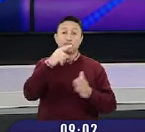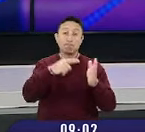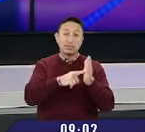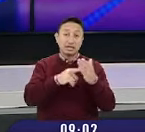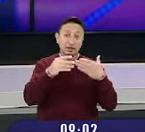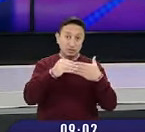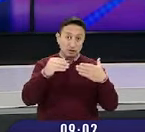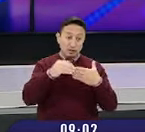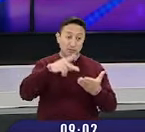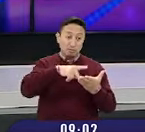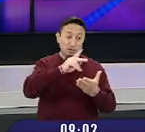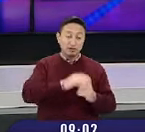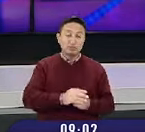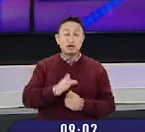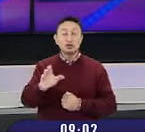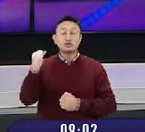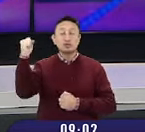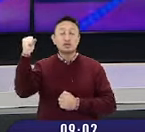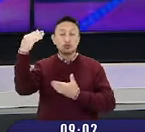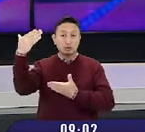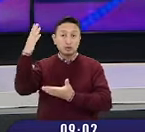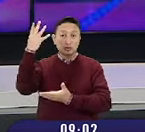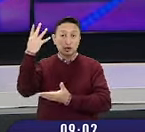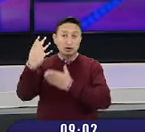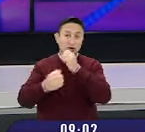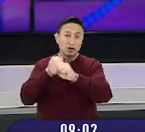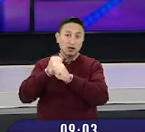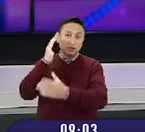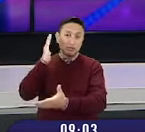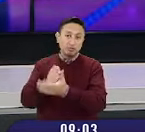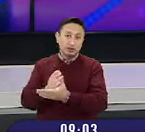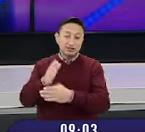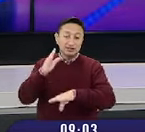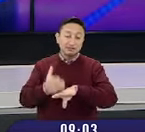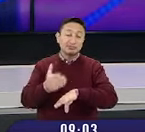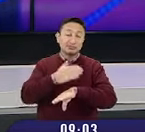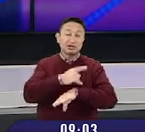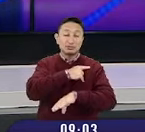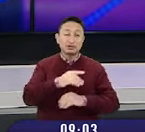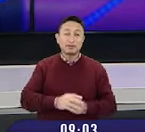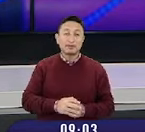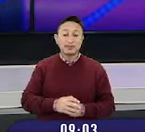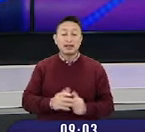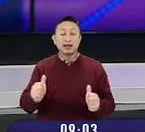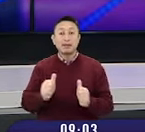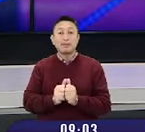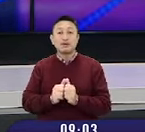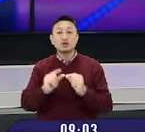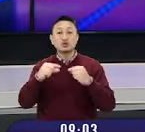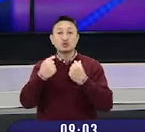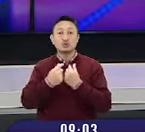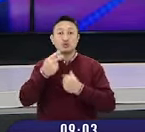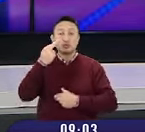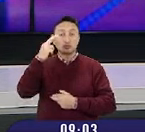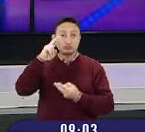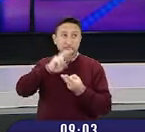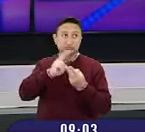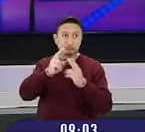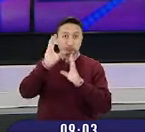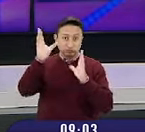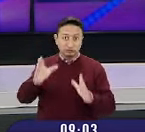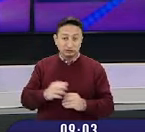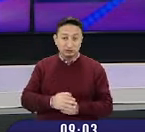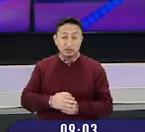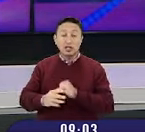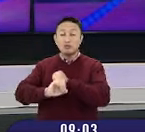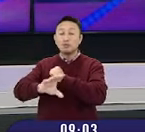4 años de suspensión de los derechos políticos por una infracción electoral al haberse promocionado con miembros de la Revolución Ciudadana para llegar